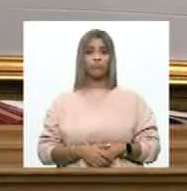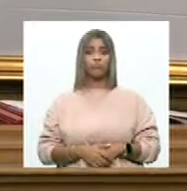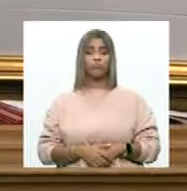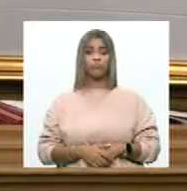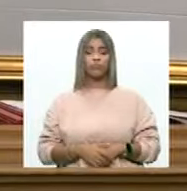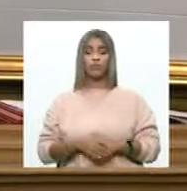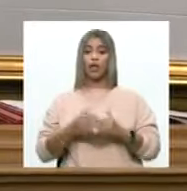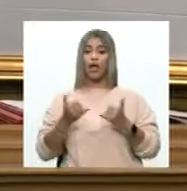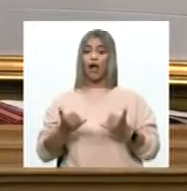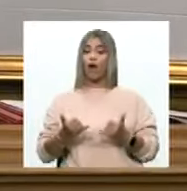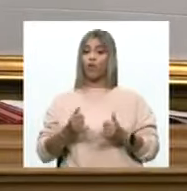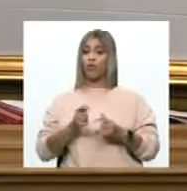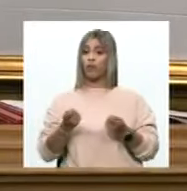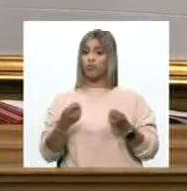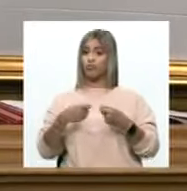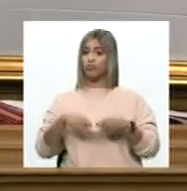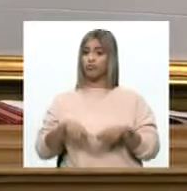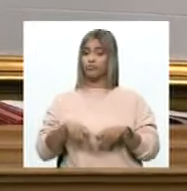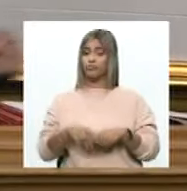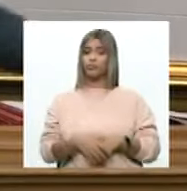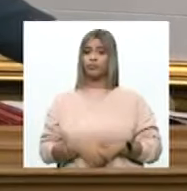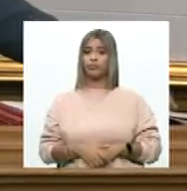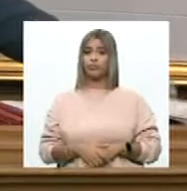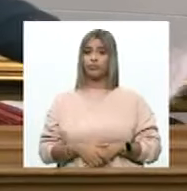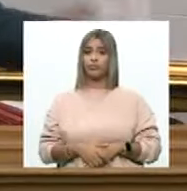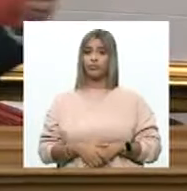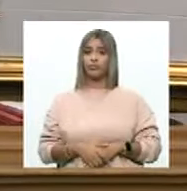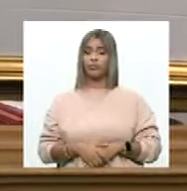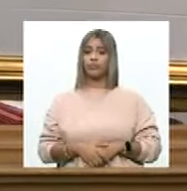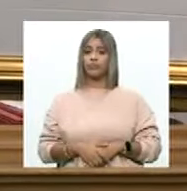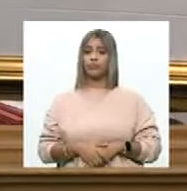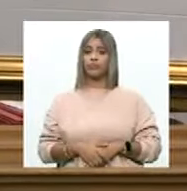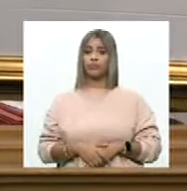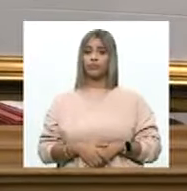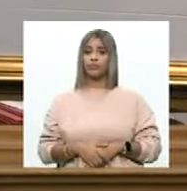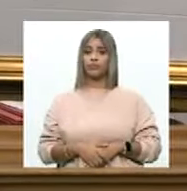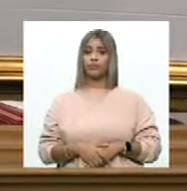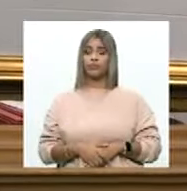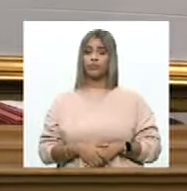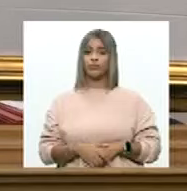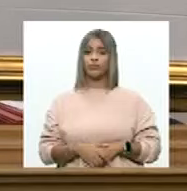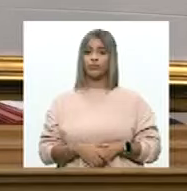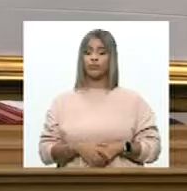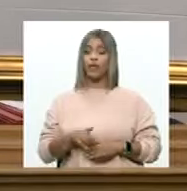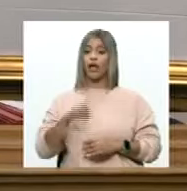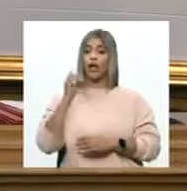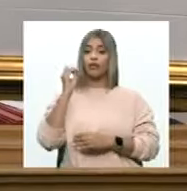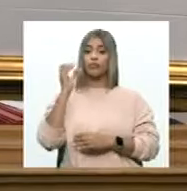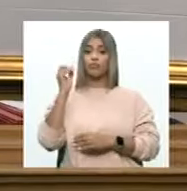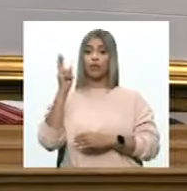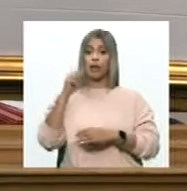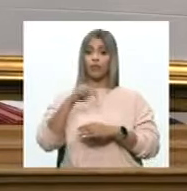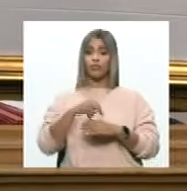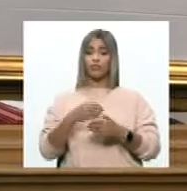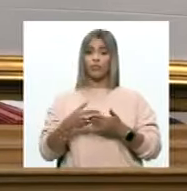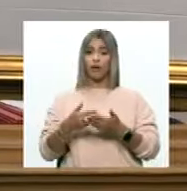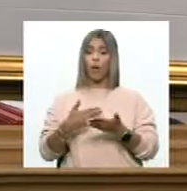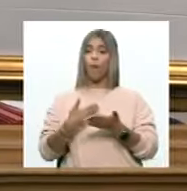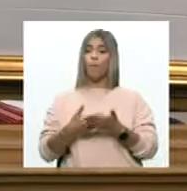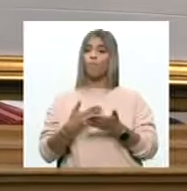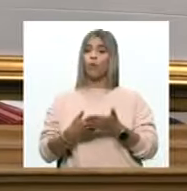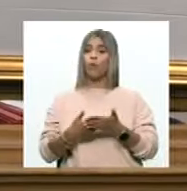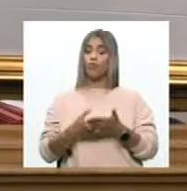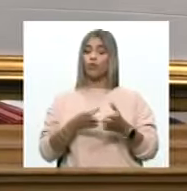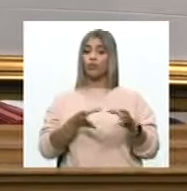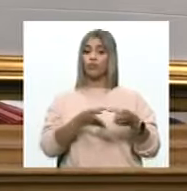Vamos a proceder entonces a elevar al Pleno de la Asamblea Nacional la propuesta de la